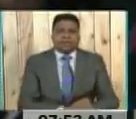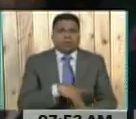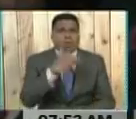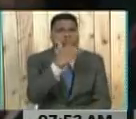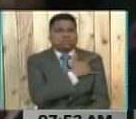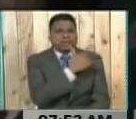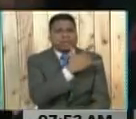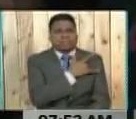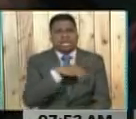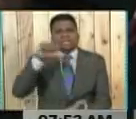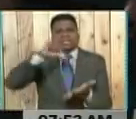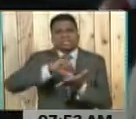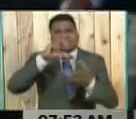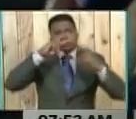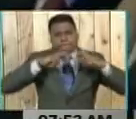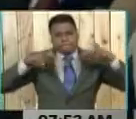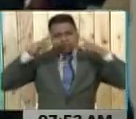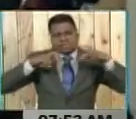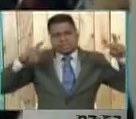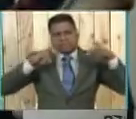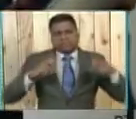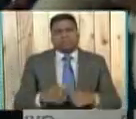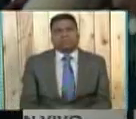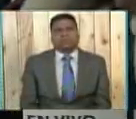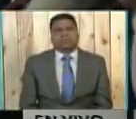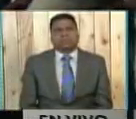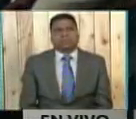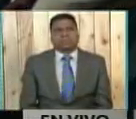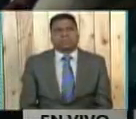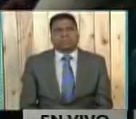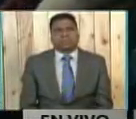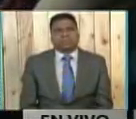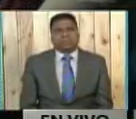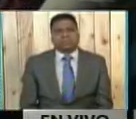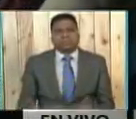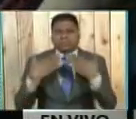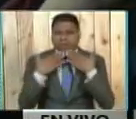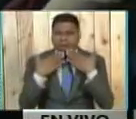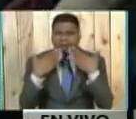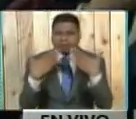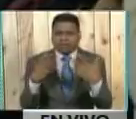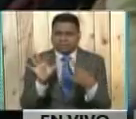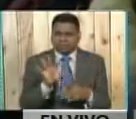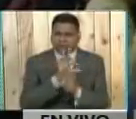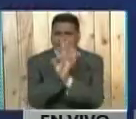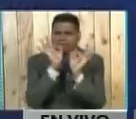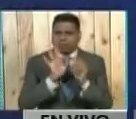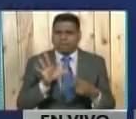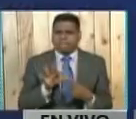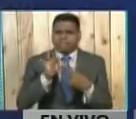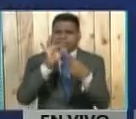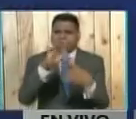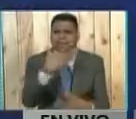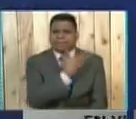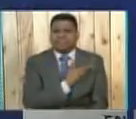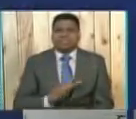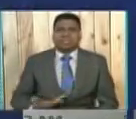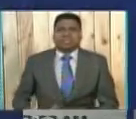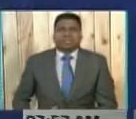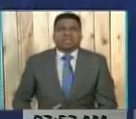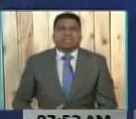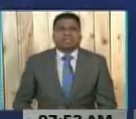universidades, centros de investigación, quiero agradecer de manera muy especial al presidente